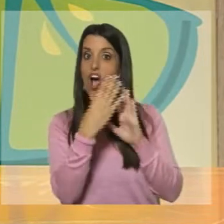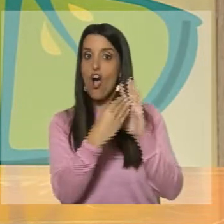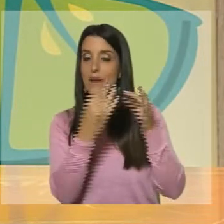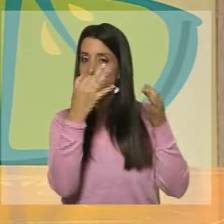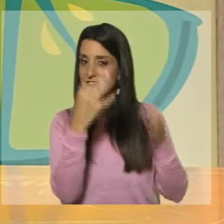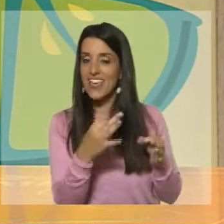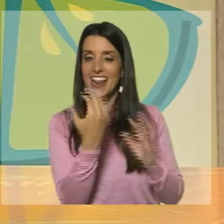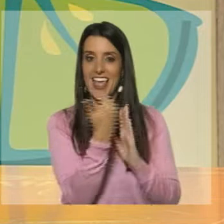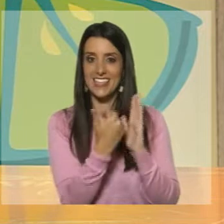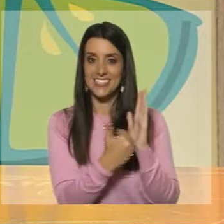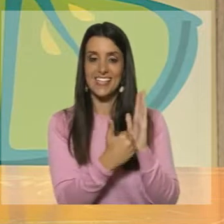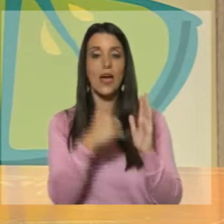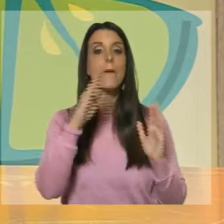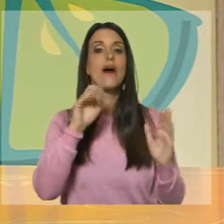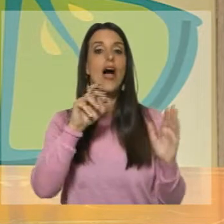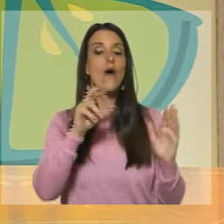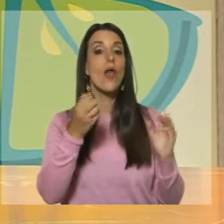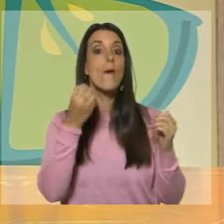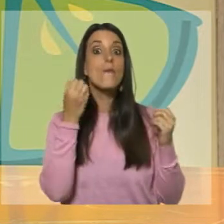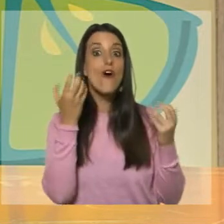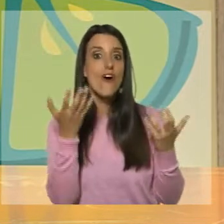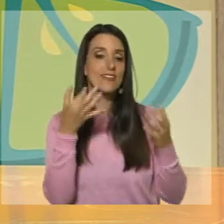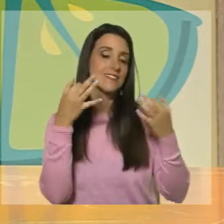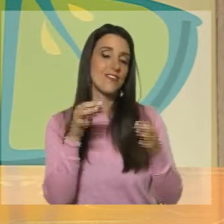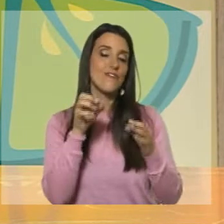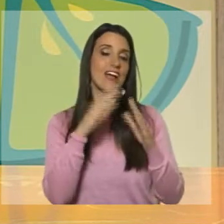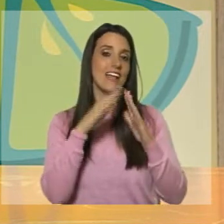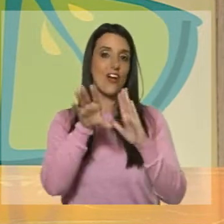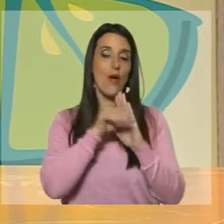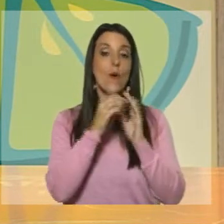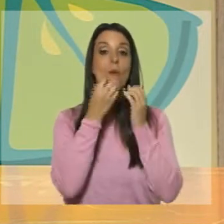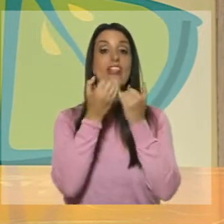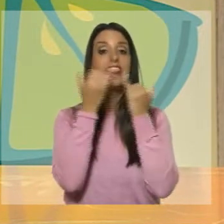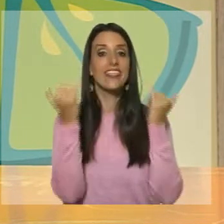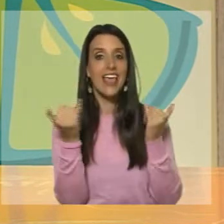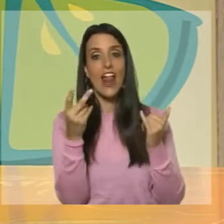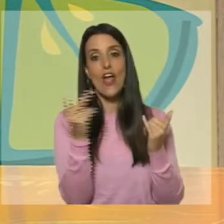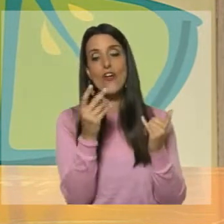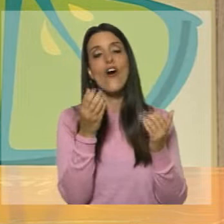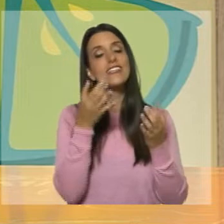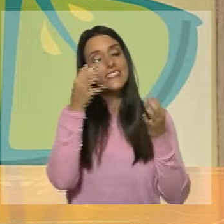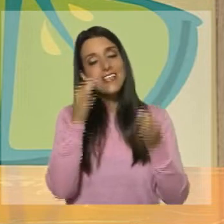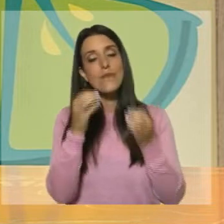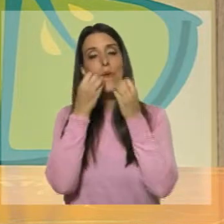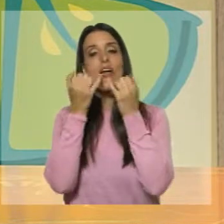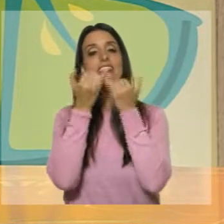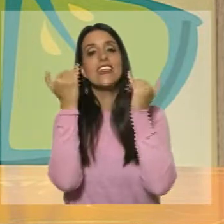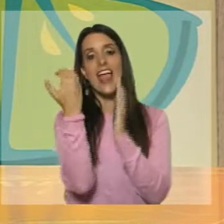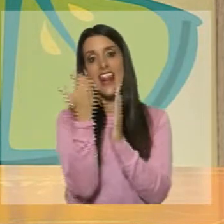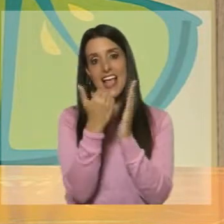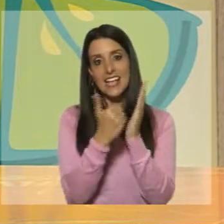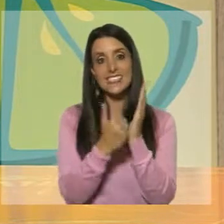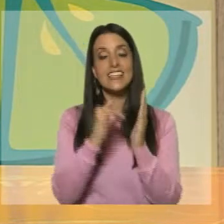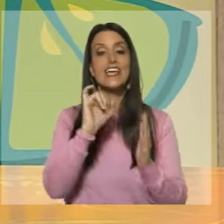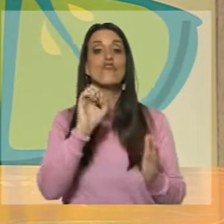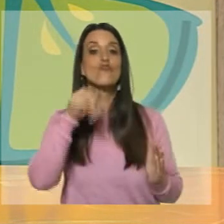compartiendo Paulita, porque seguro vas a poder hacerla en tu casa. Buenos días, Anita y Paulita. Como siempre, muy buenas las recetas desde